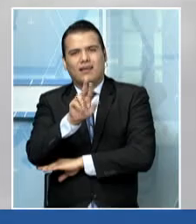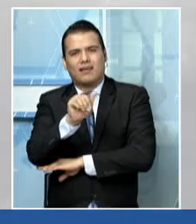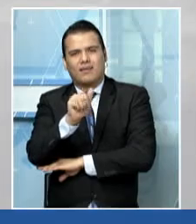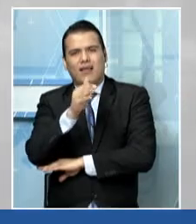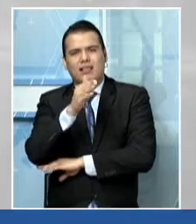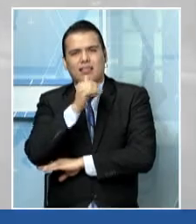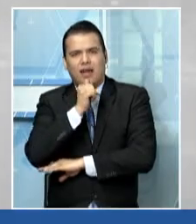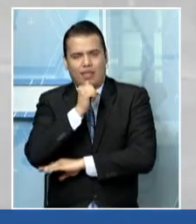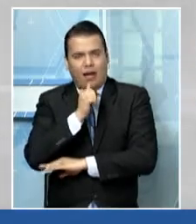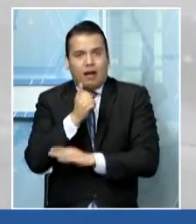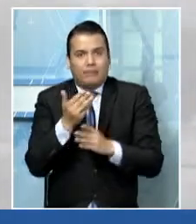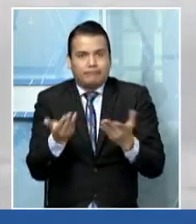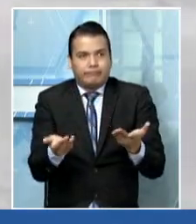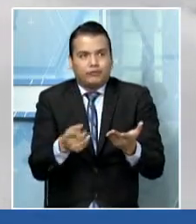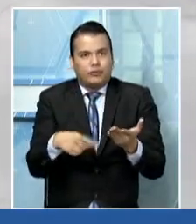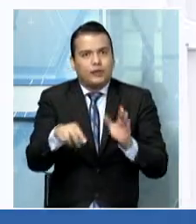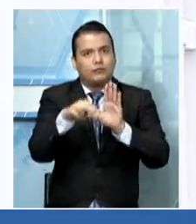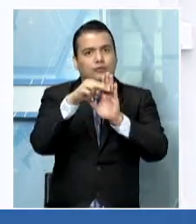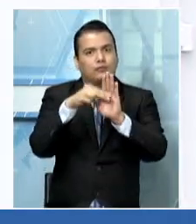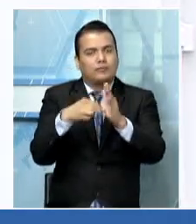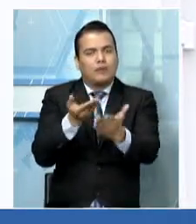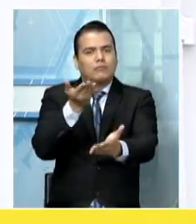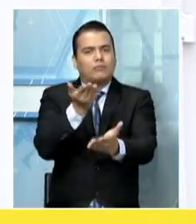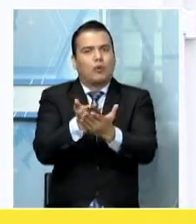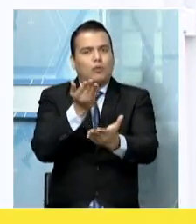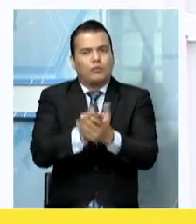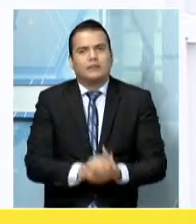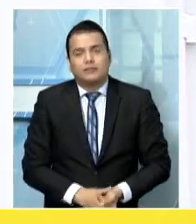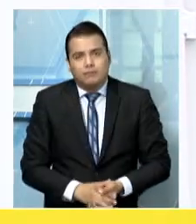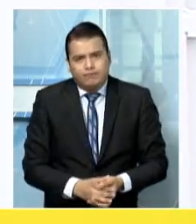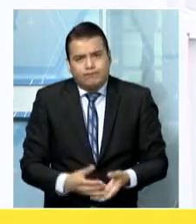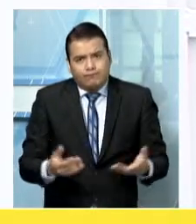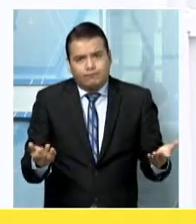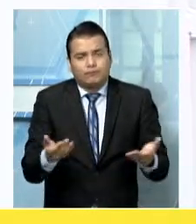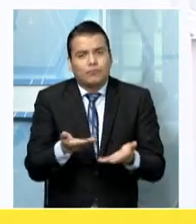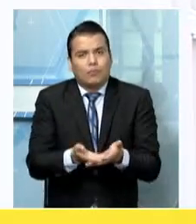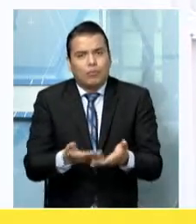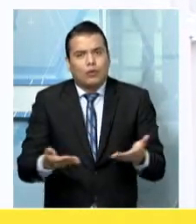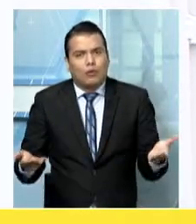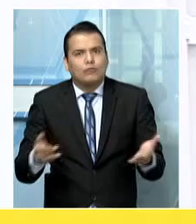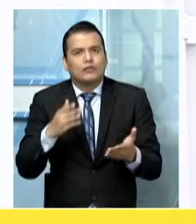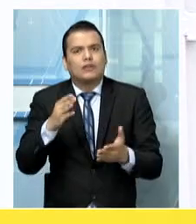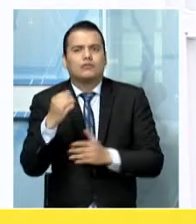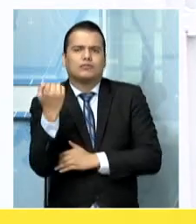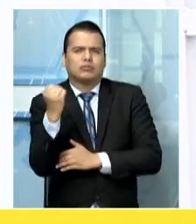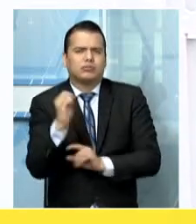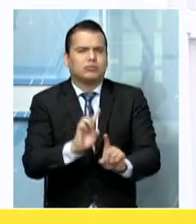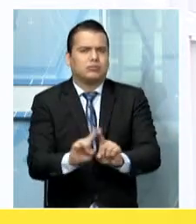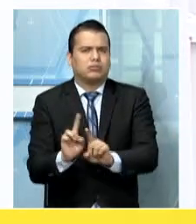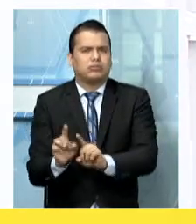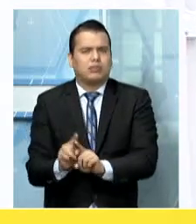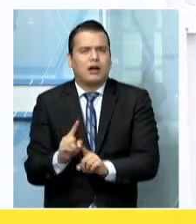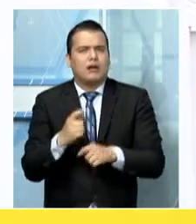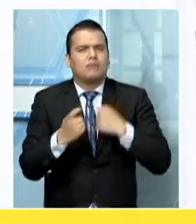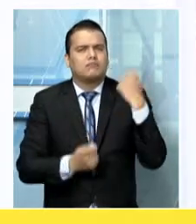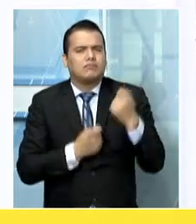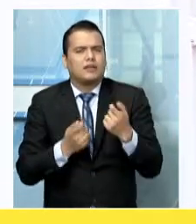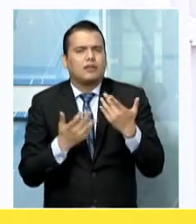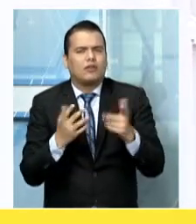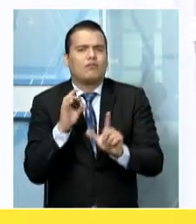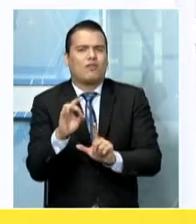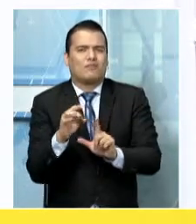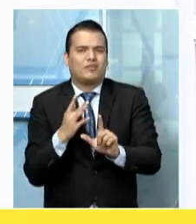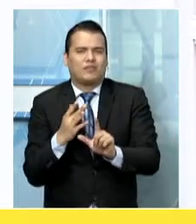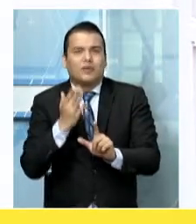que ha priorizado la Secretaría de Salud. Sabemos que se van a vender electrodomésticos de manera virtual, pero sabemos que es un día sin